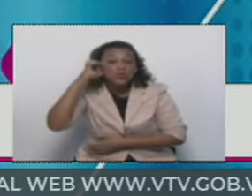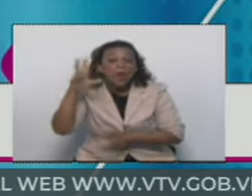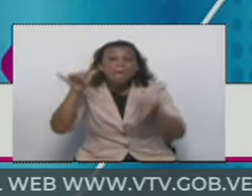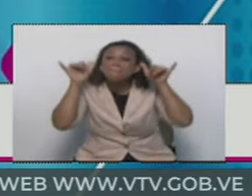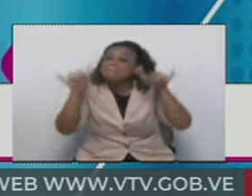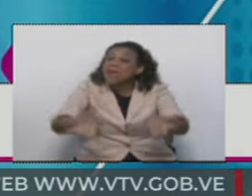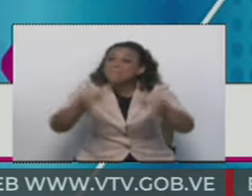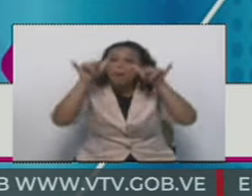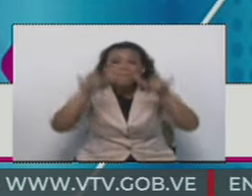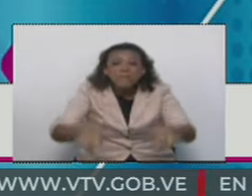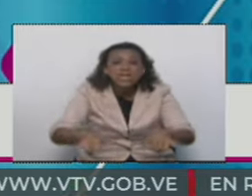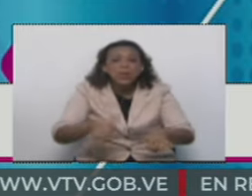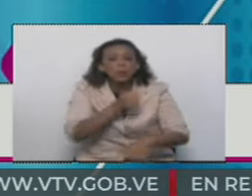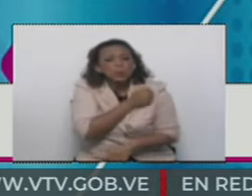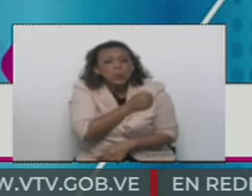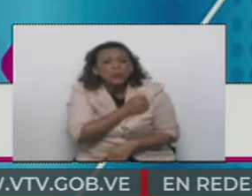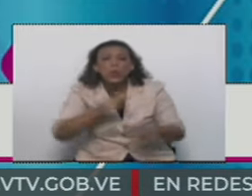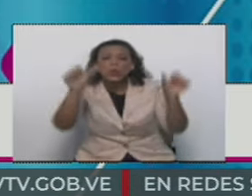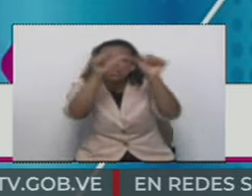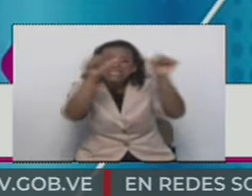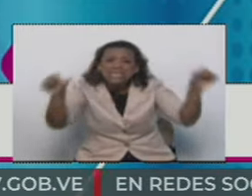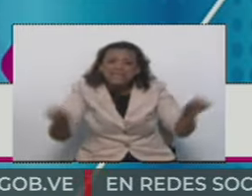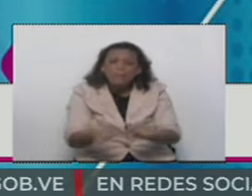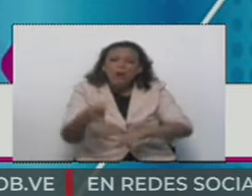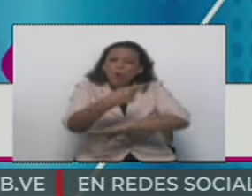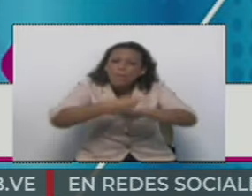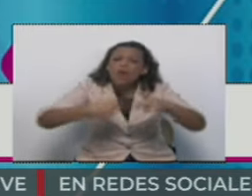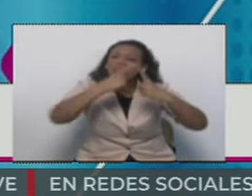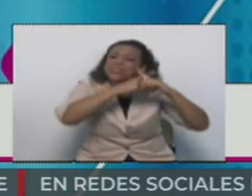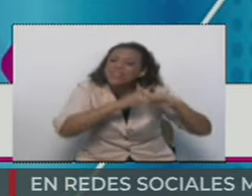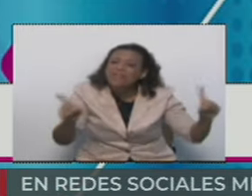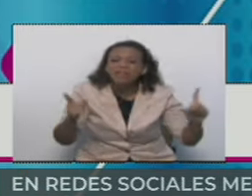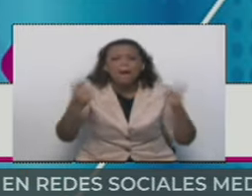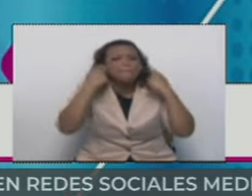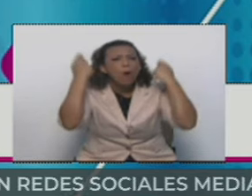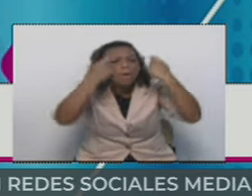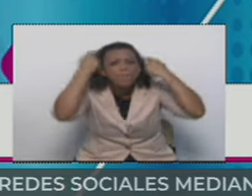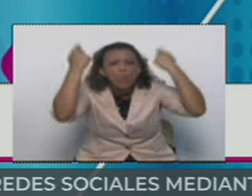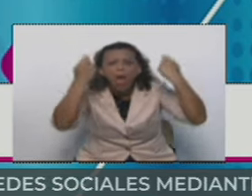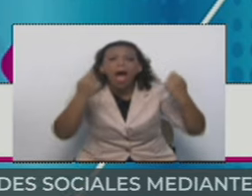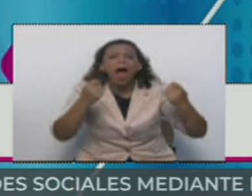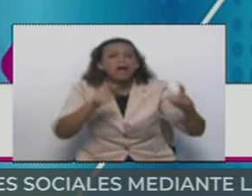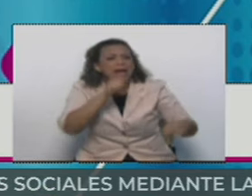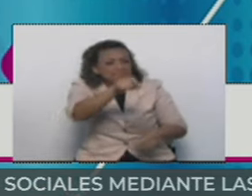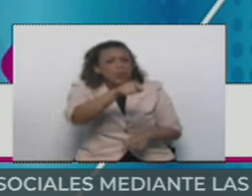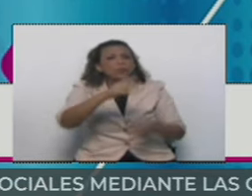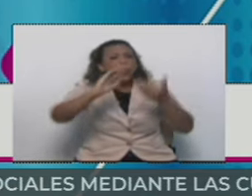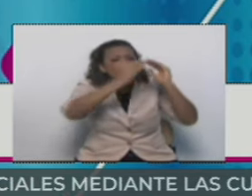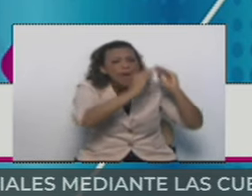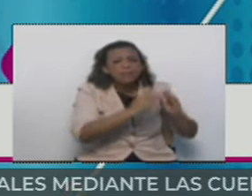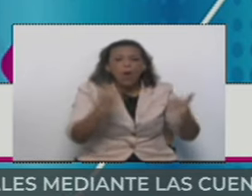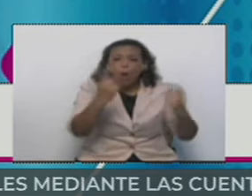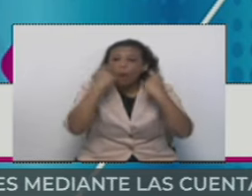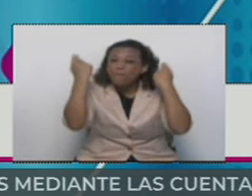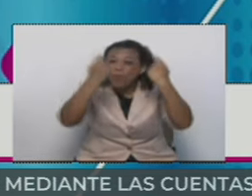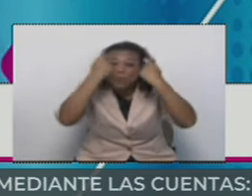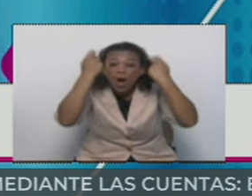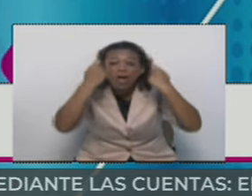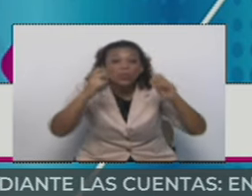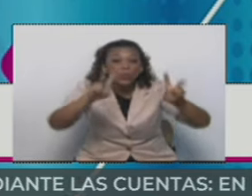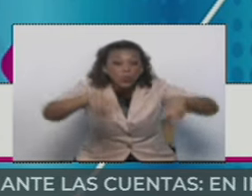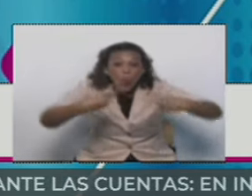sobre el nacimiento de un nuevo sistema de gobierno, un sistema de gobierno popular, un sistema de gobierno comunitario, un sistema de gobierno con